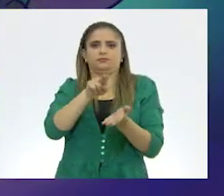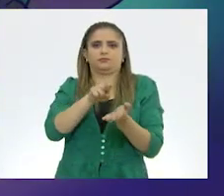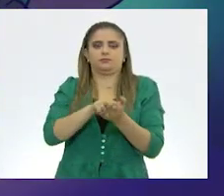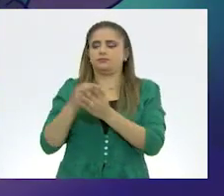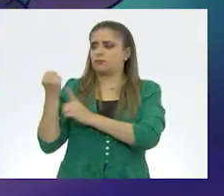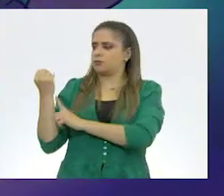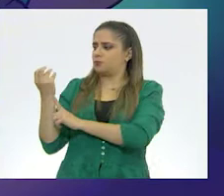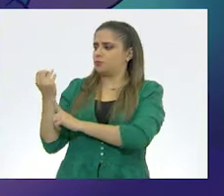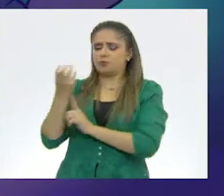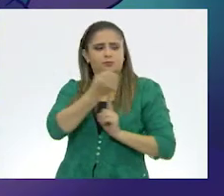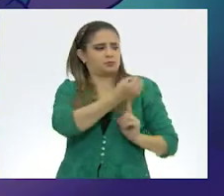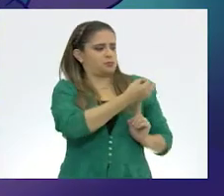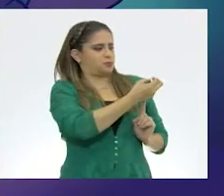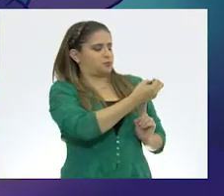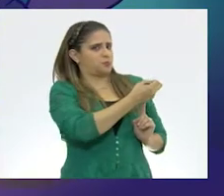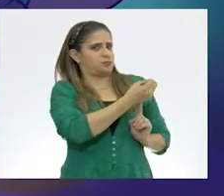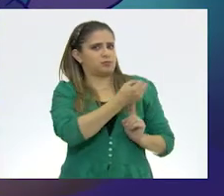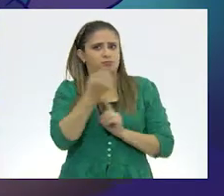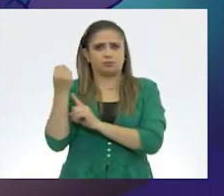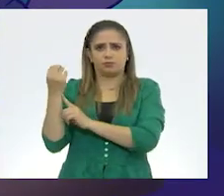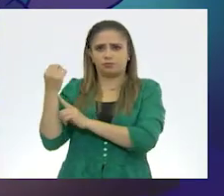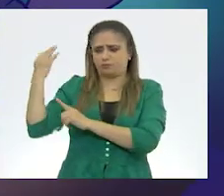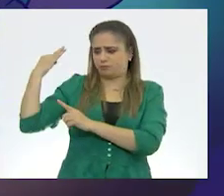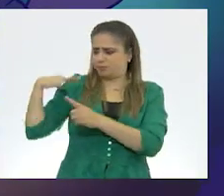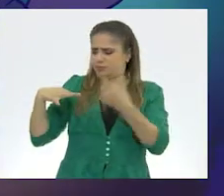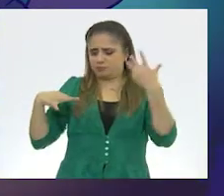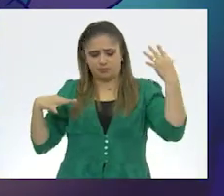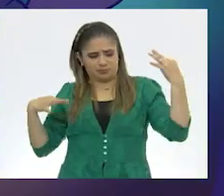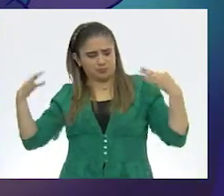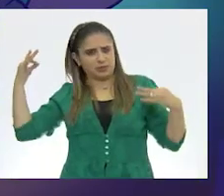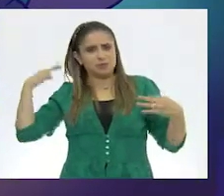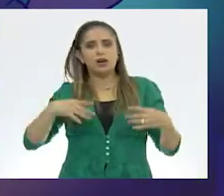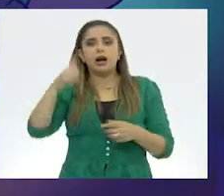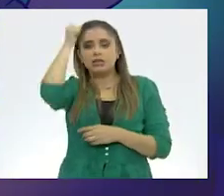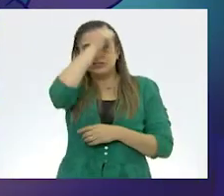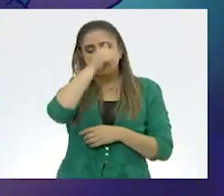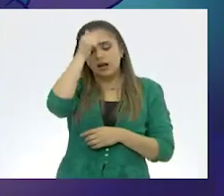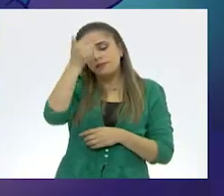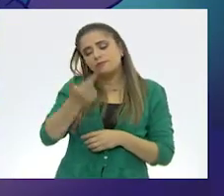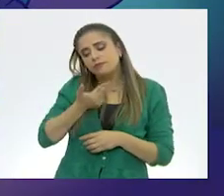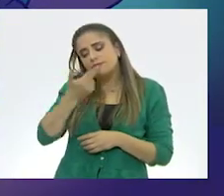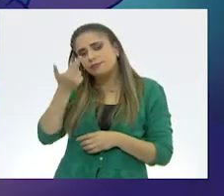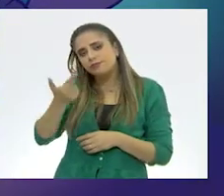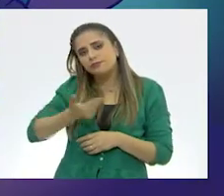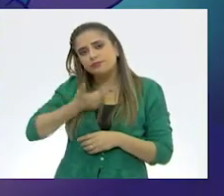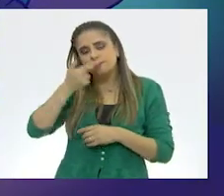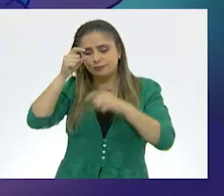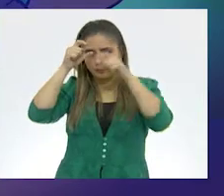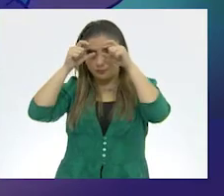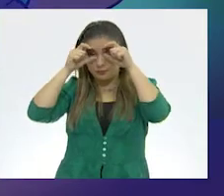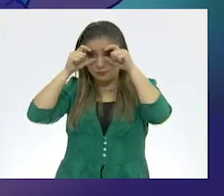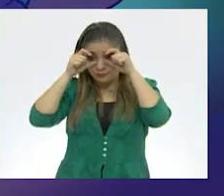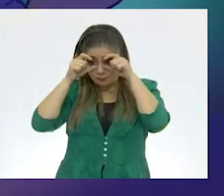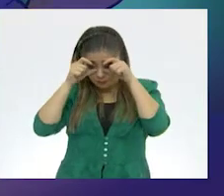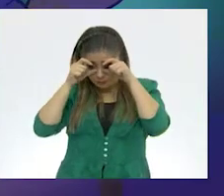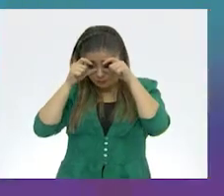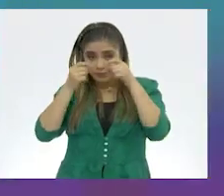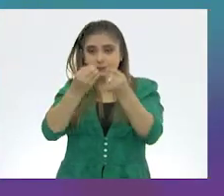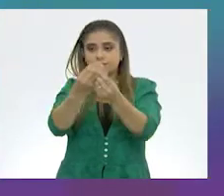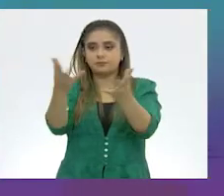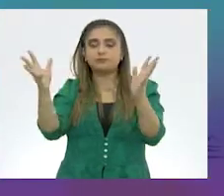en torno mío, salpicándome las ropas. Rezaba un sacerdote mirando por encima de sus anteojos a las mujeres